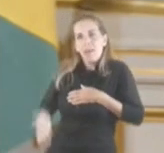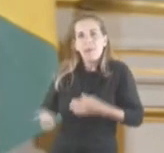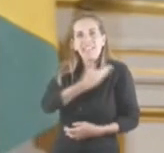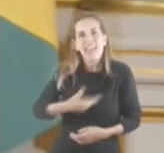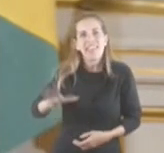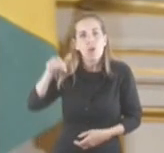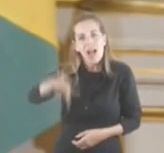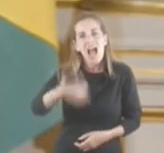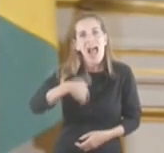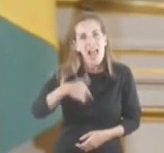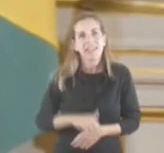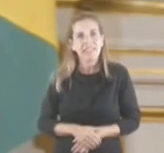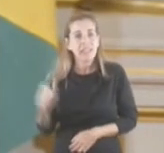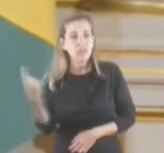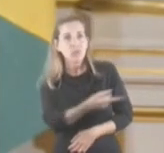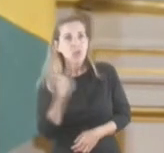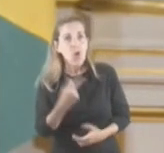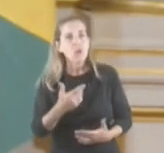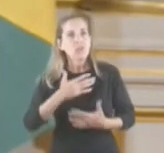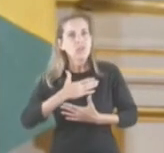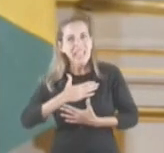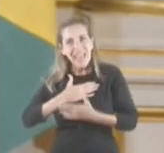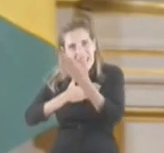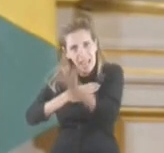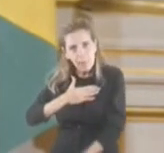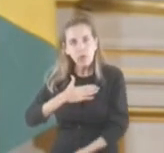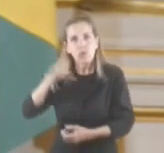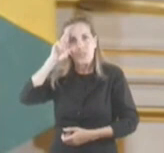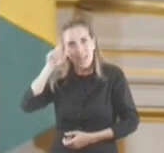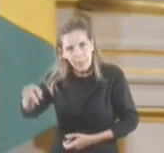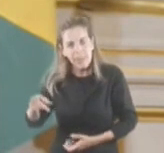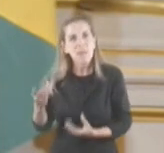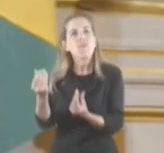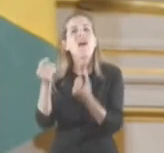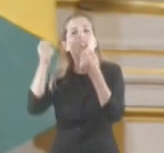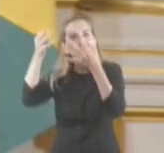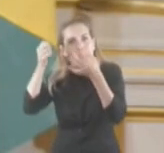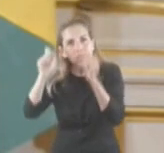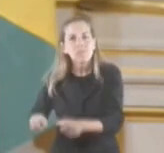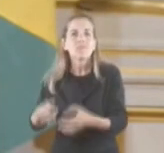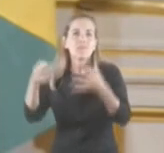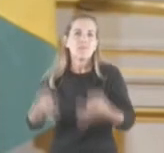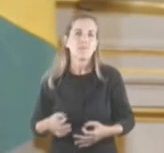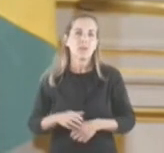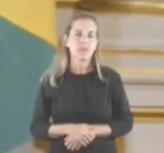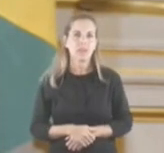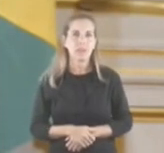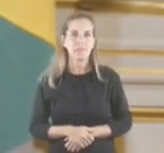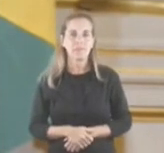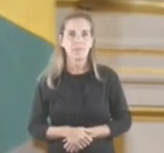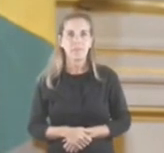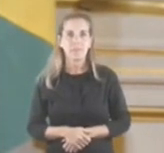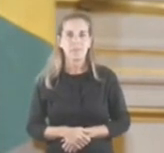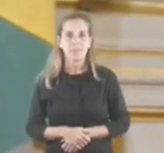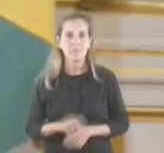amigos e amigas na Argentina. Te queremos, te respetamos, te valoramos enormemente. Nós gostamos de você, te valorizamos e